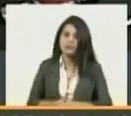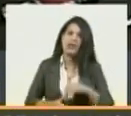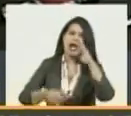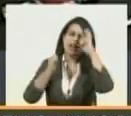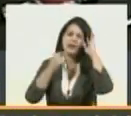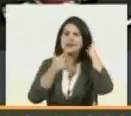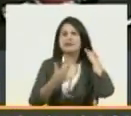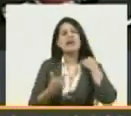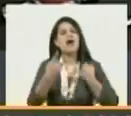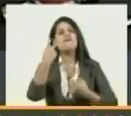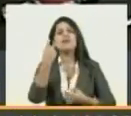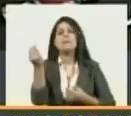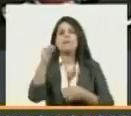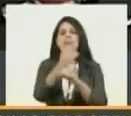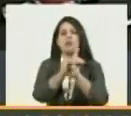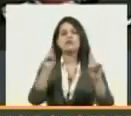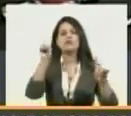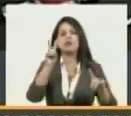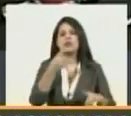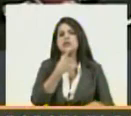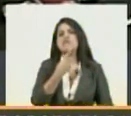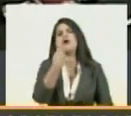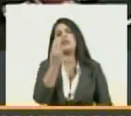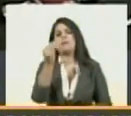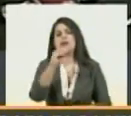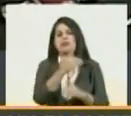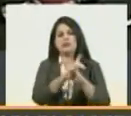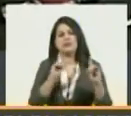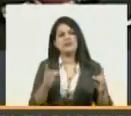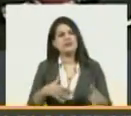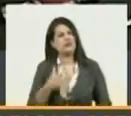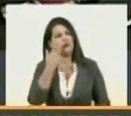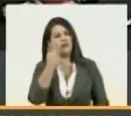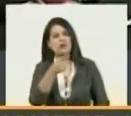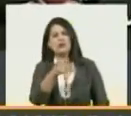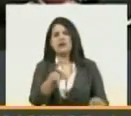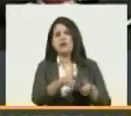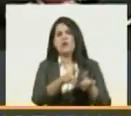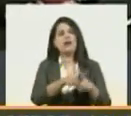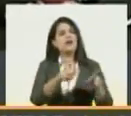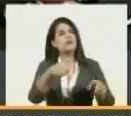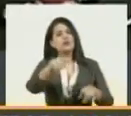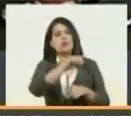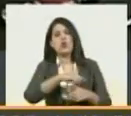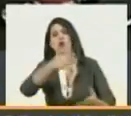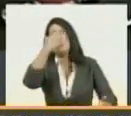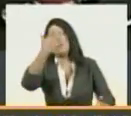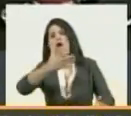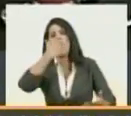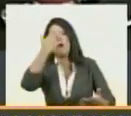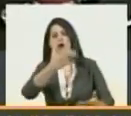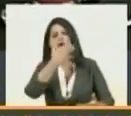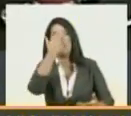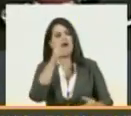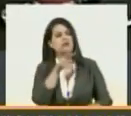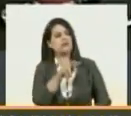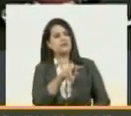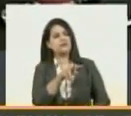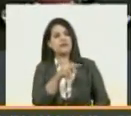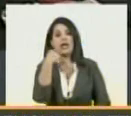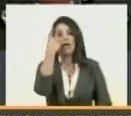democracia en Venezuela. Era como una ópera bufa realmente lo que estas